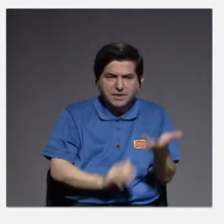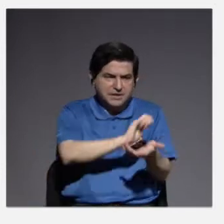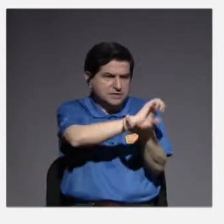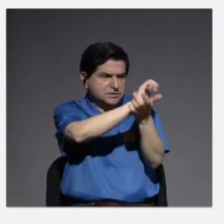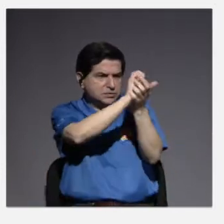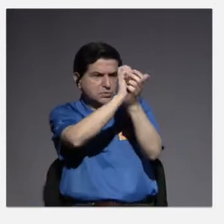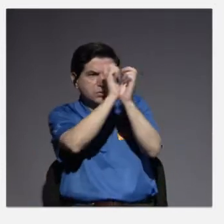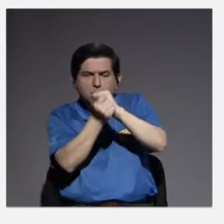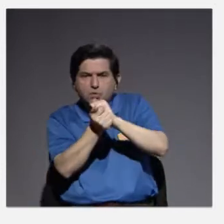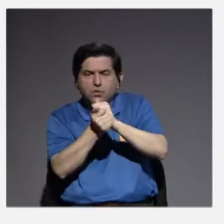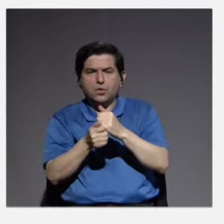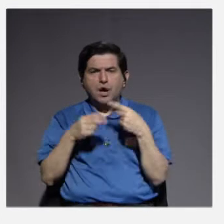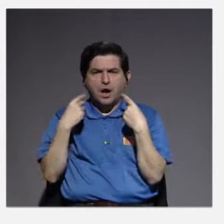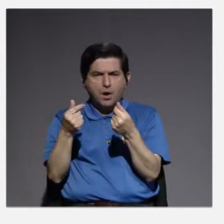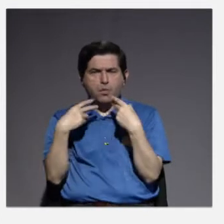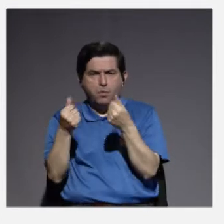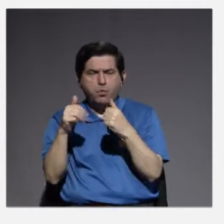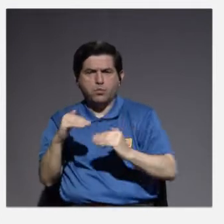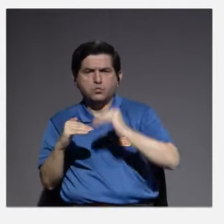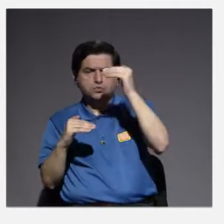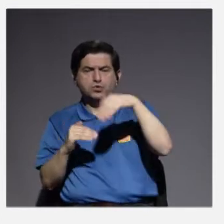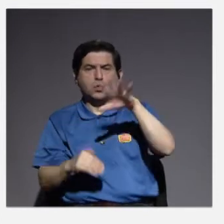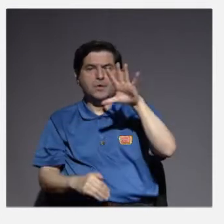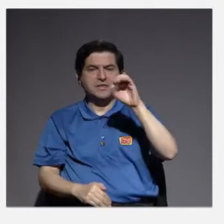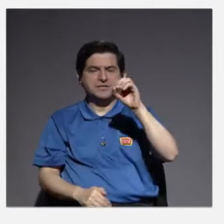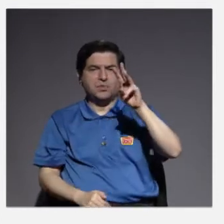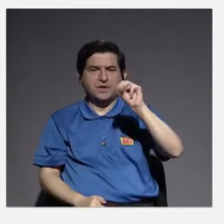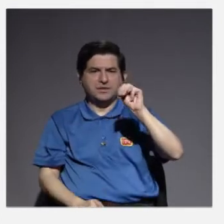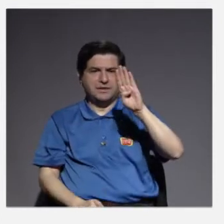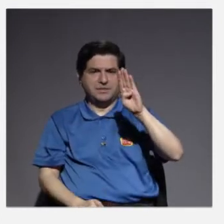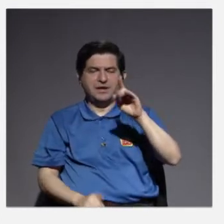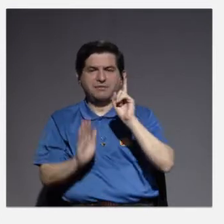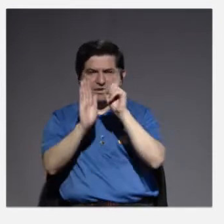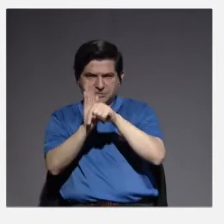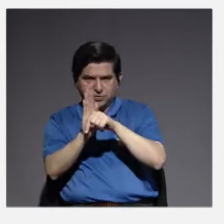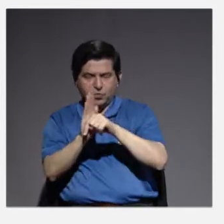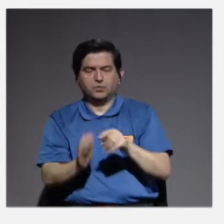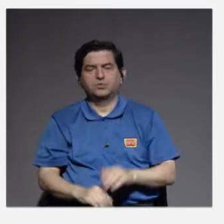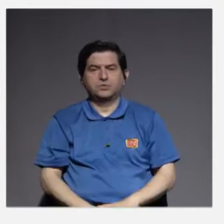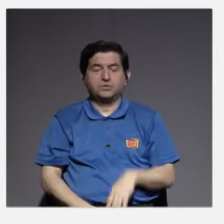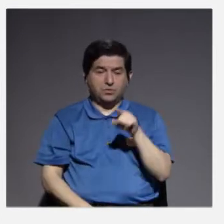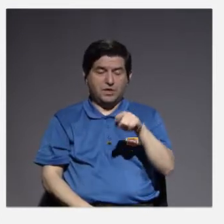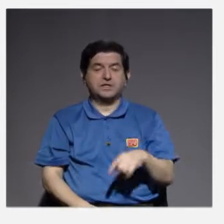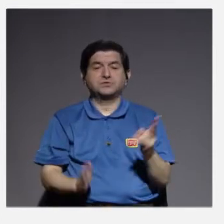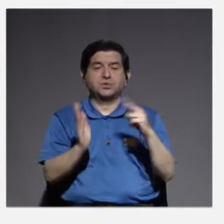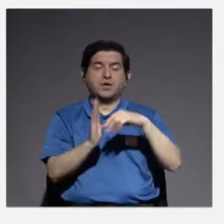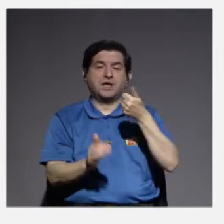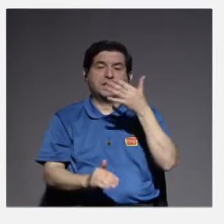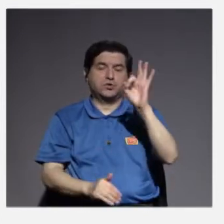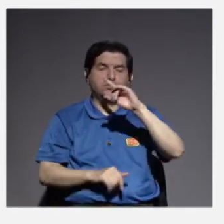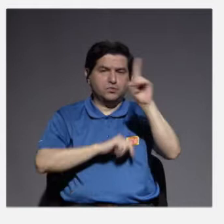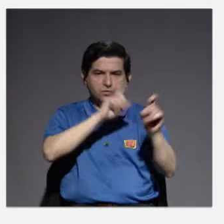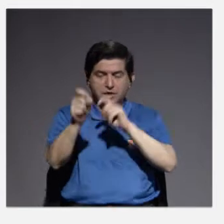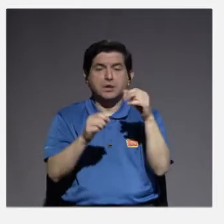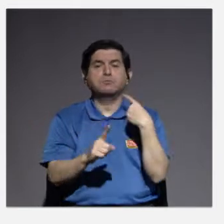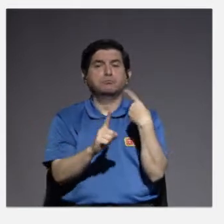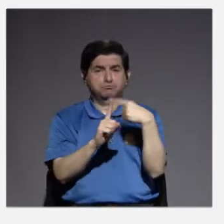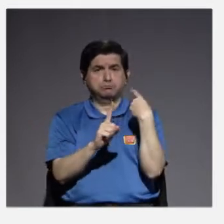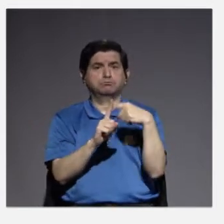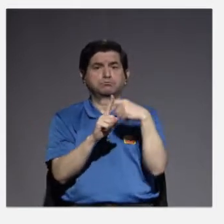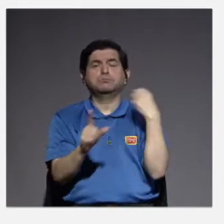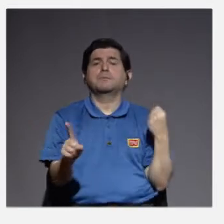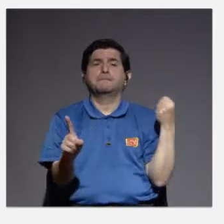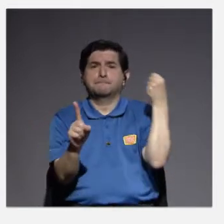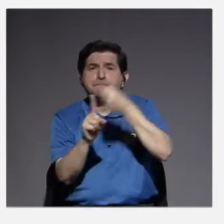más bien a velocidades por encima de 50 megabytes por segundo para el censo del 2019, y eso es algo muy positivo que